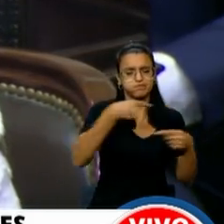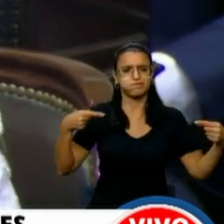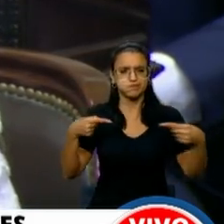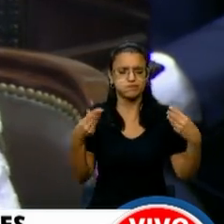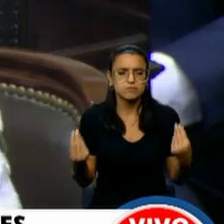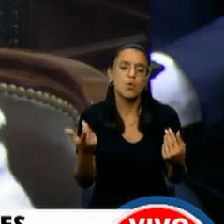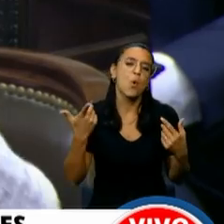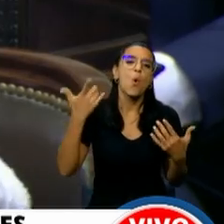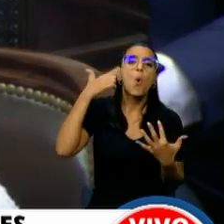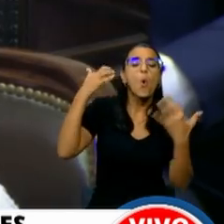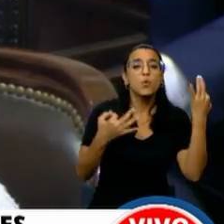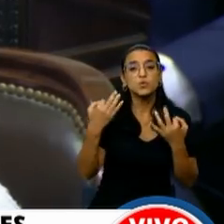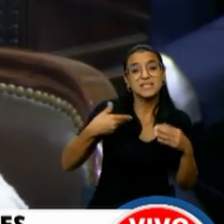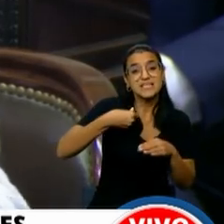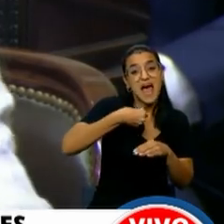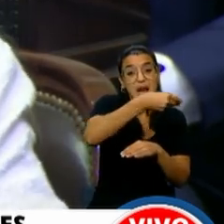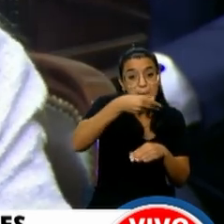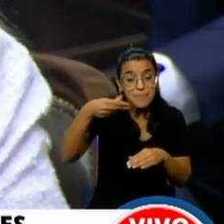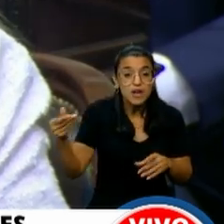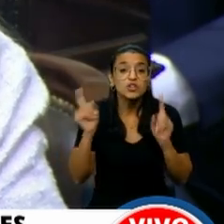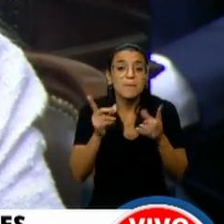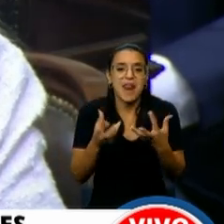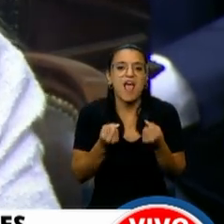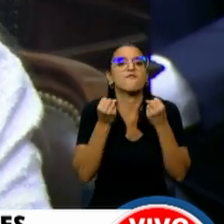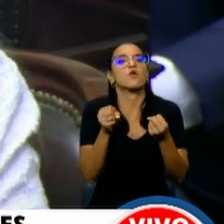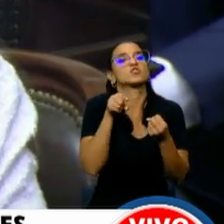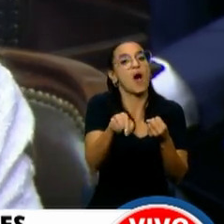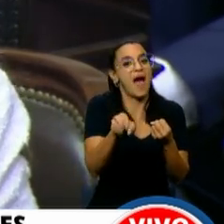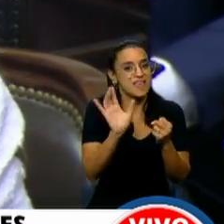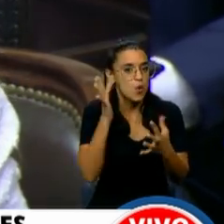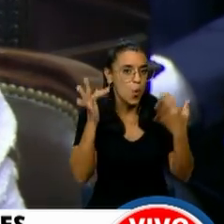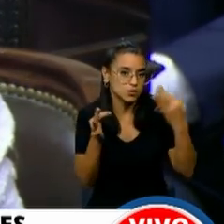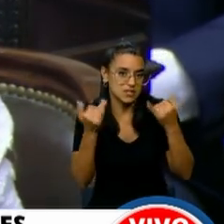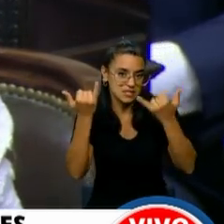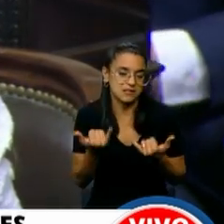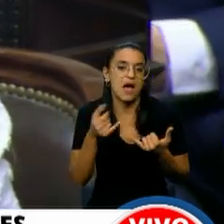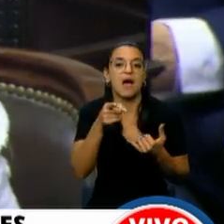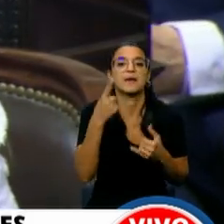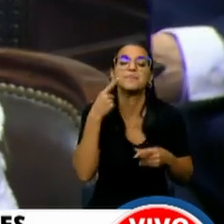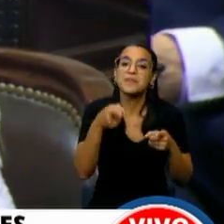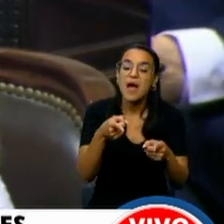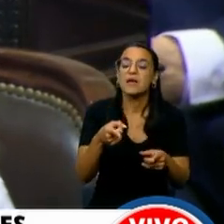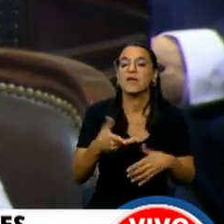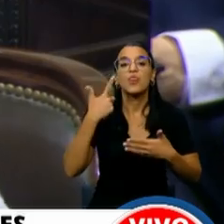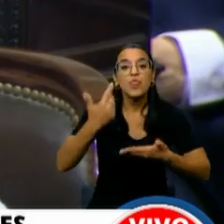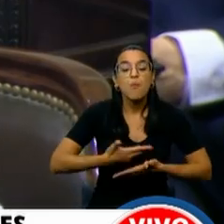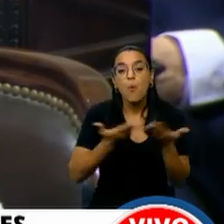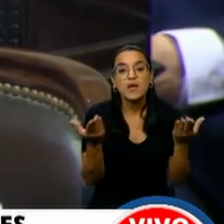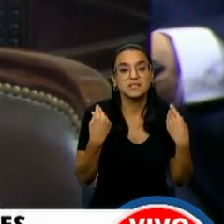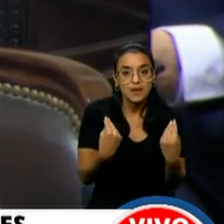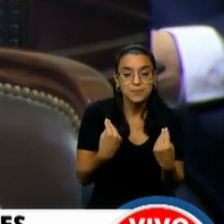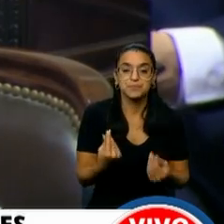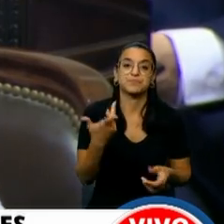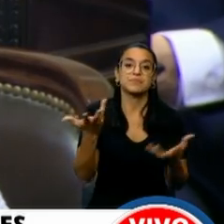justicia no está solamente en el reparto sino en el esfuerzo y eso es lo que demuestra la y justicia que tiene